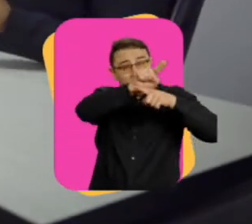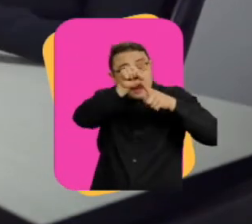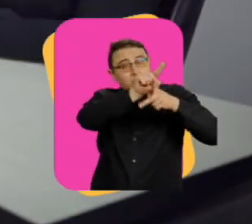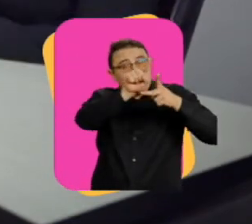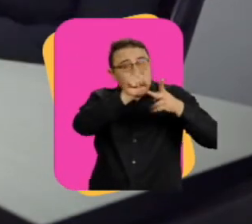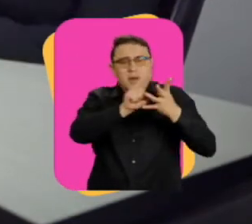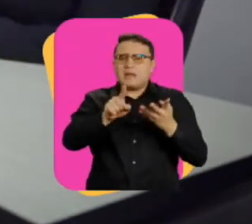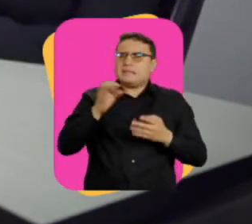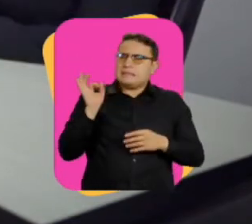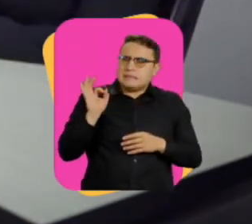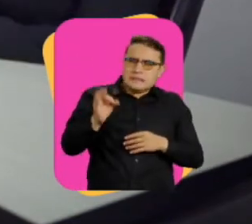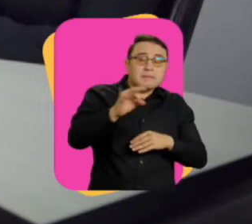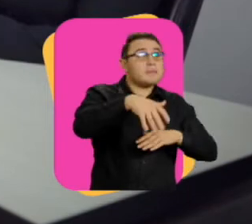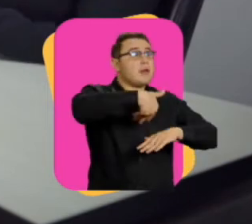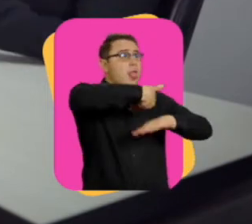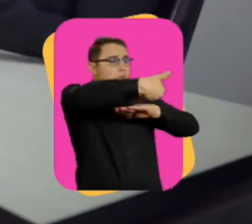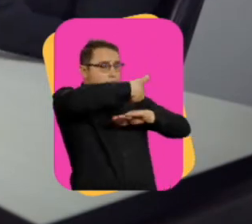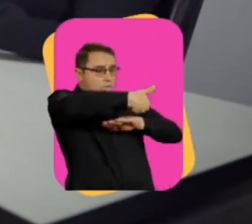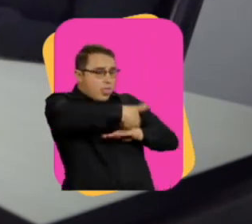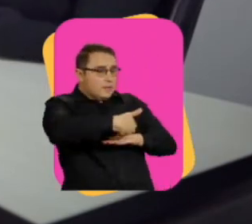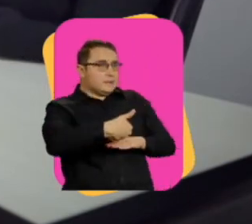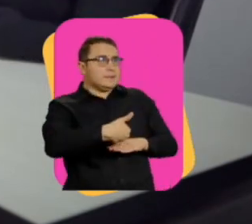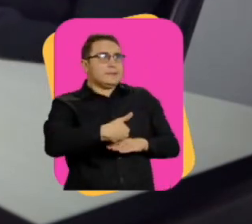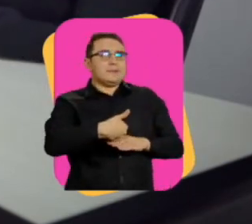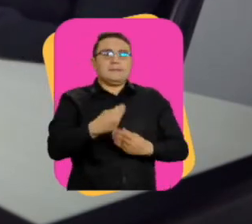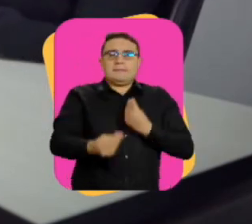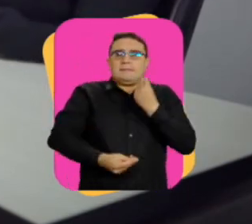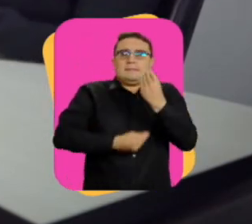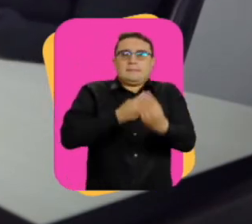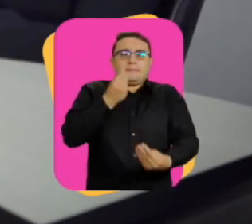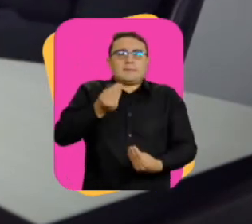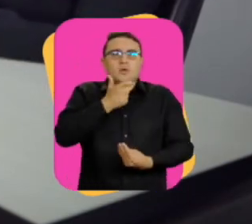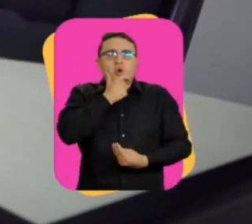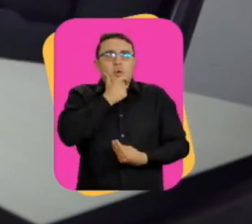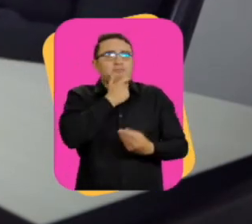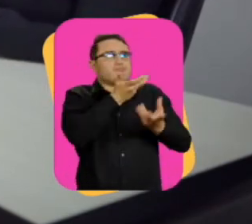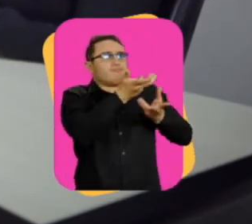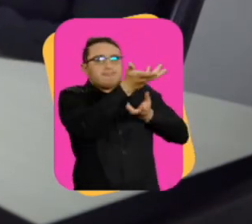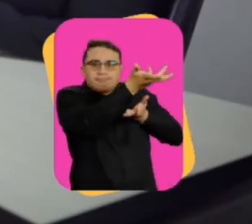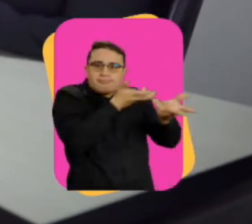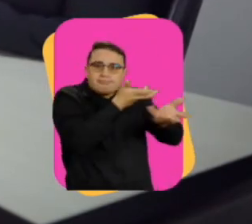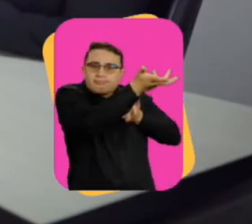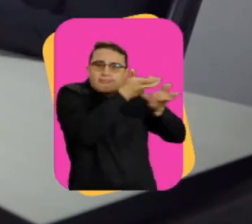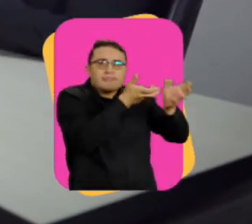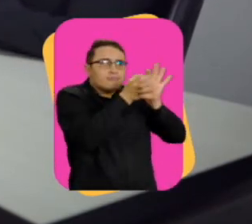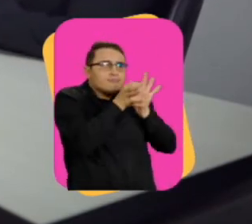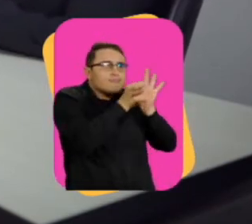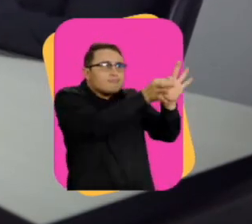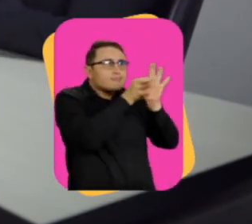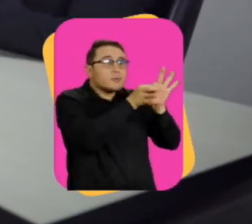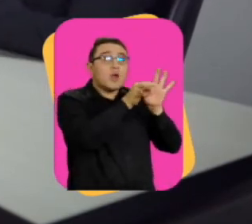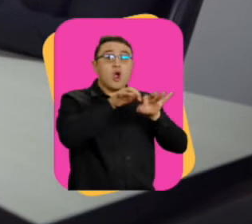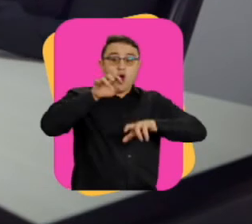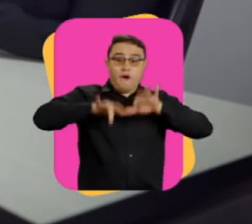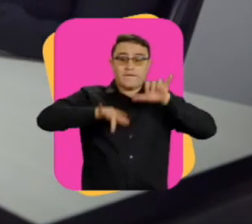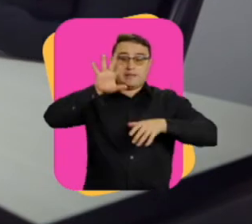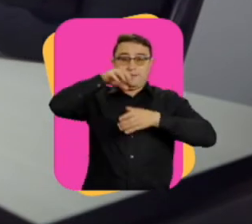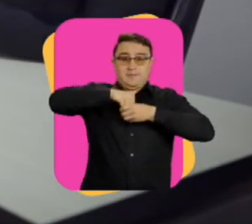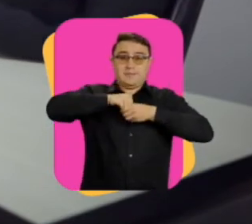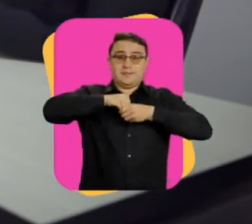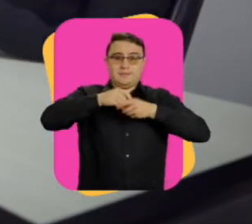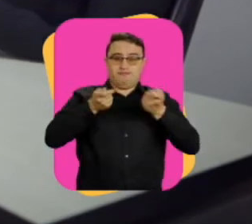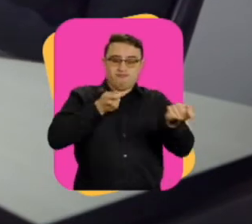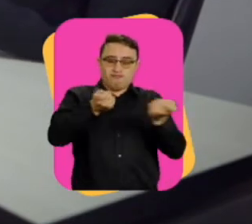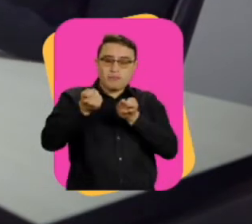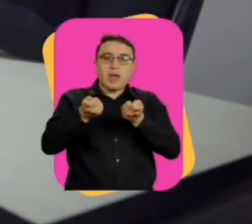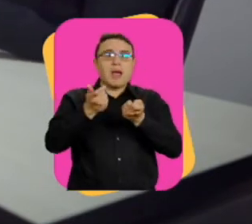grandes a la administración. Entonces ahí viene esa relación, cómo la oficina viene a intervenir ahí para generar esa